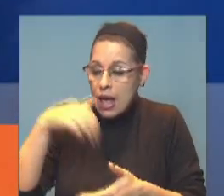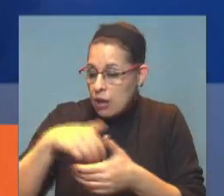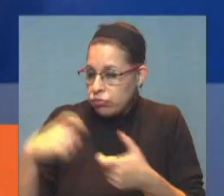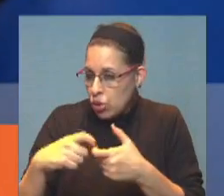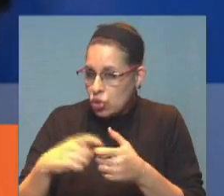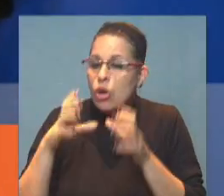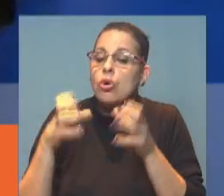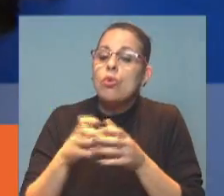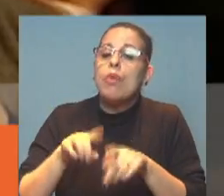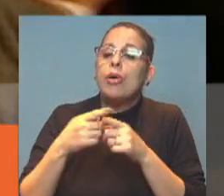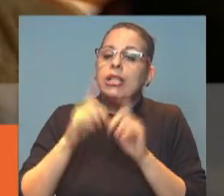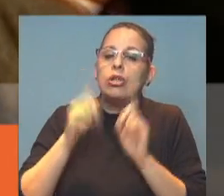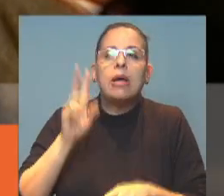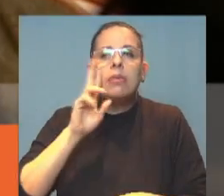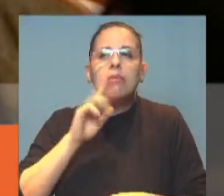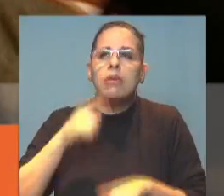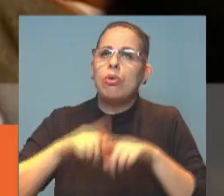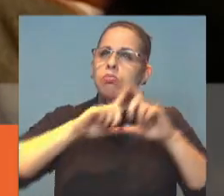gigante. Y